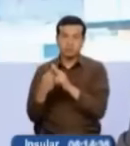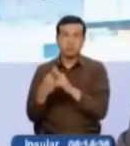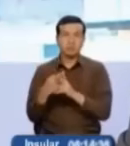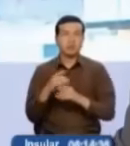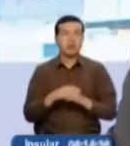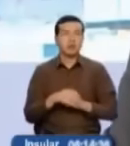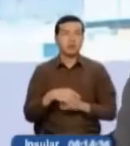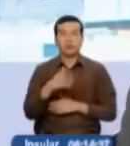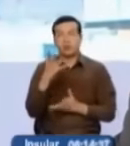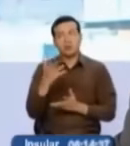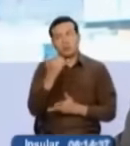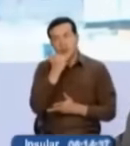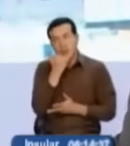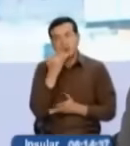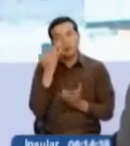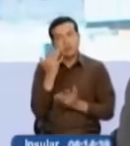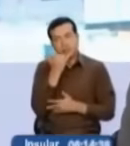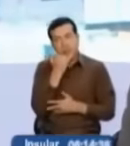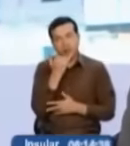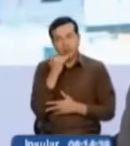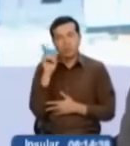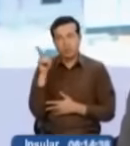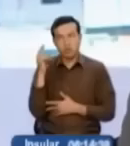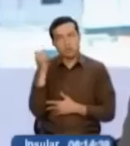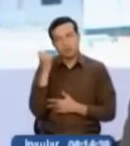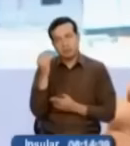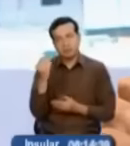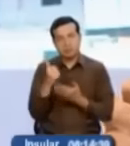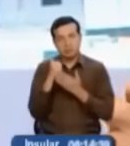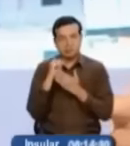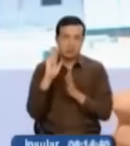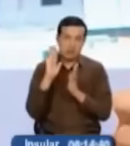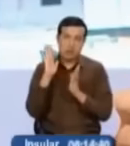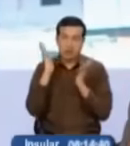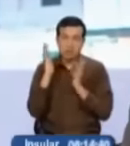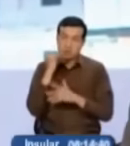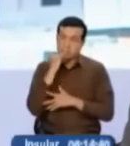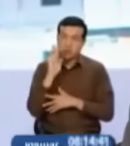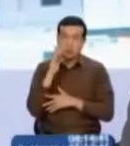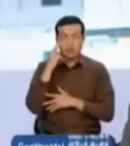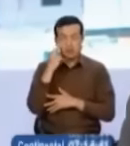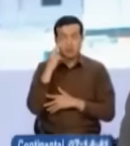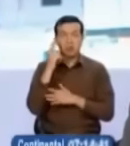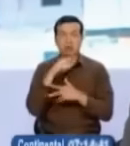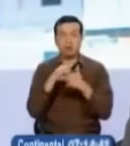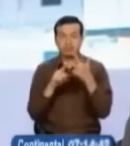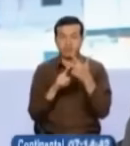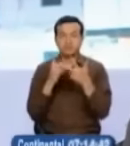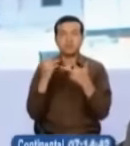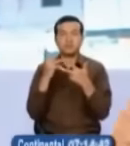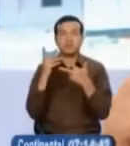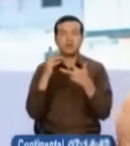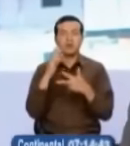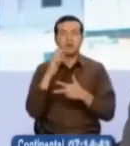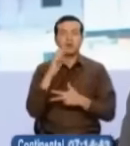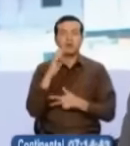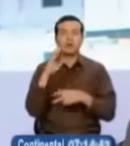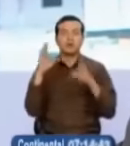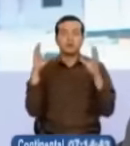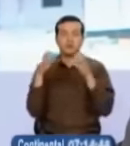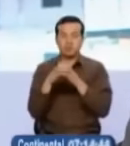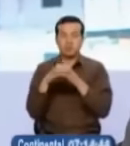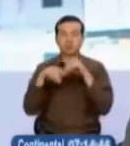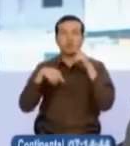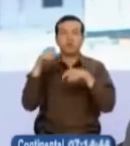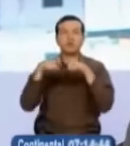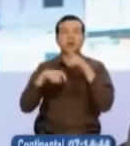me corregirá si es que me equivoco. Allí tenemos un espacio de encuentro. La corporación solo trabaja con